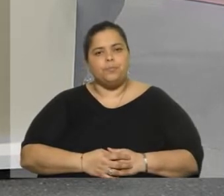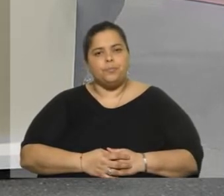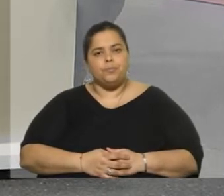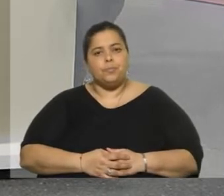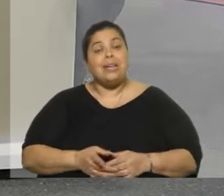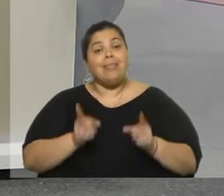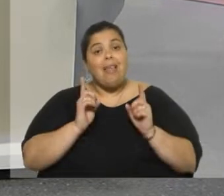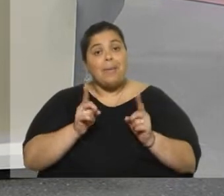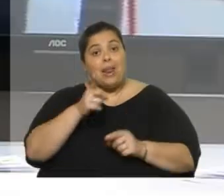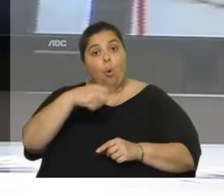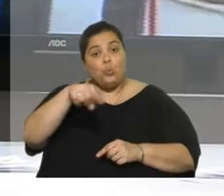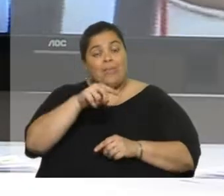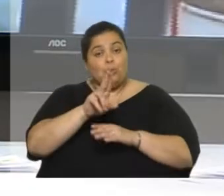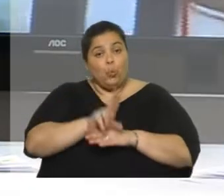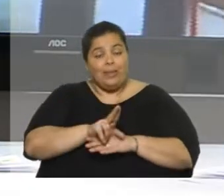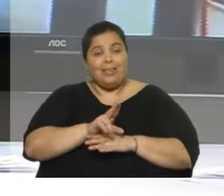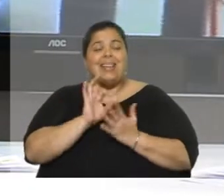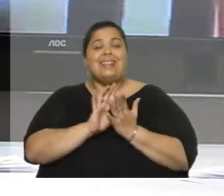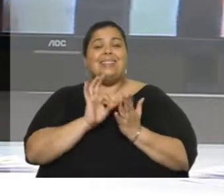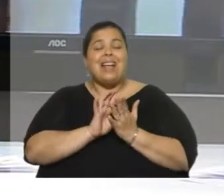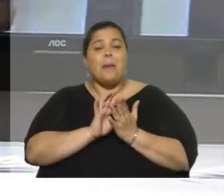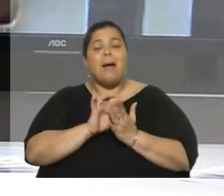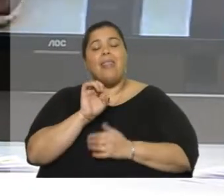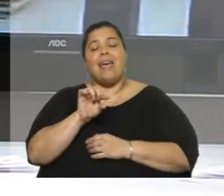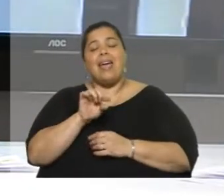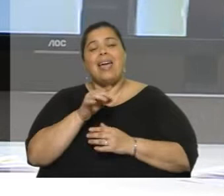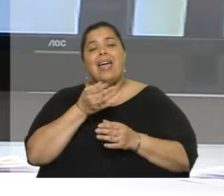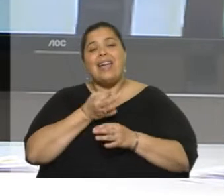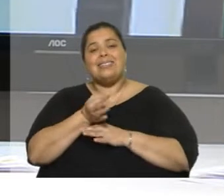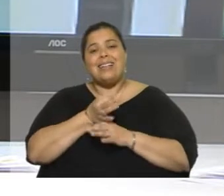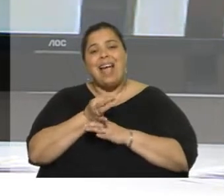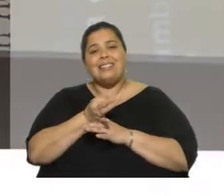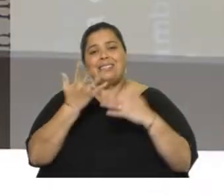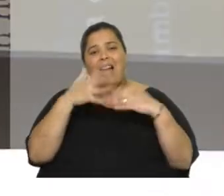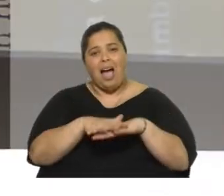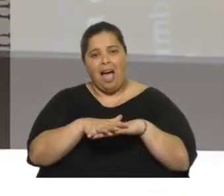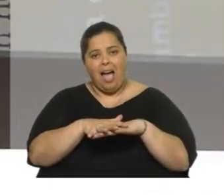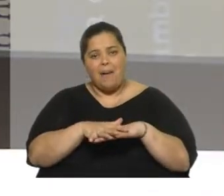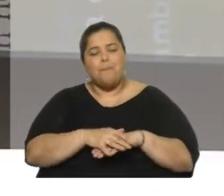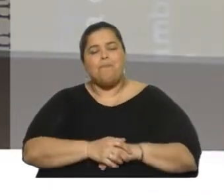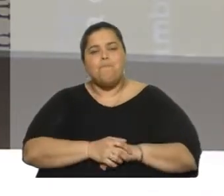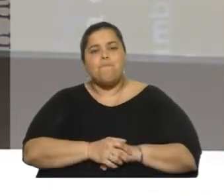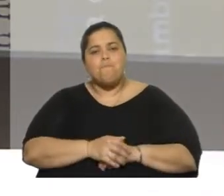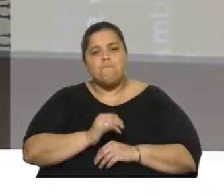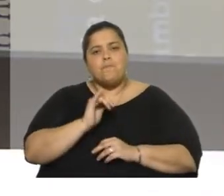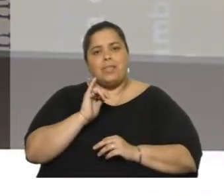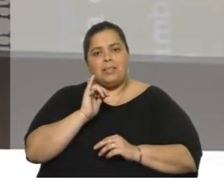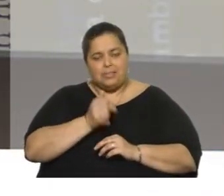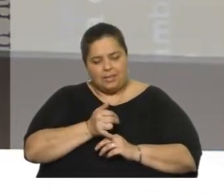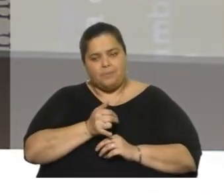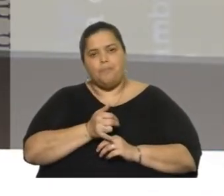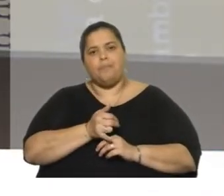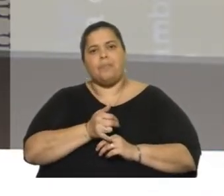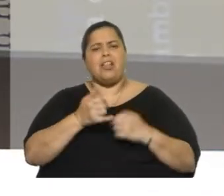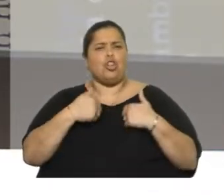También utilizan el sistema de enseñanza híbrido, ¿verdad? Sí. A ver, esa fue una...